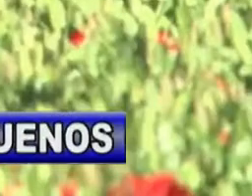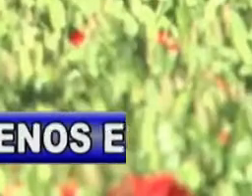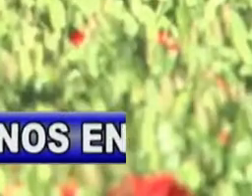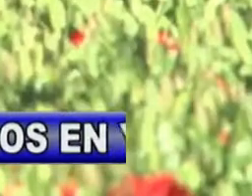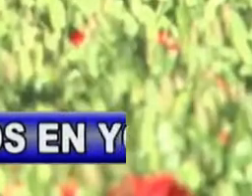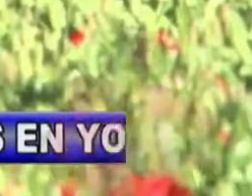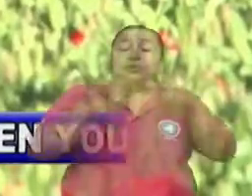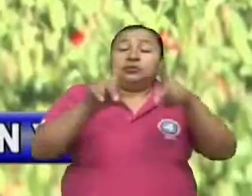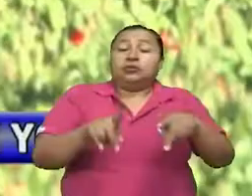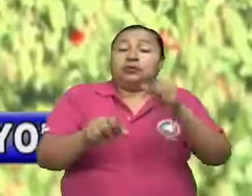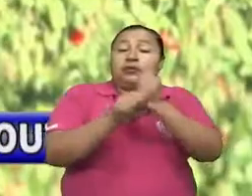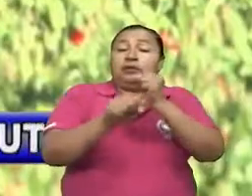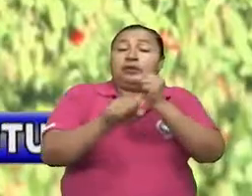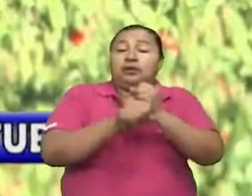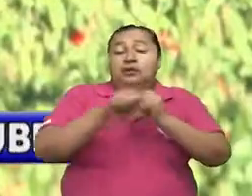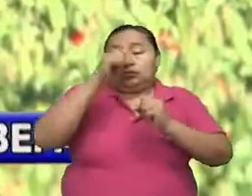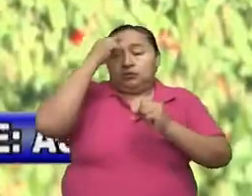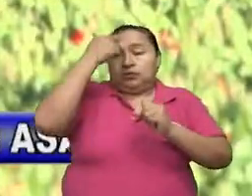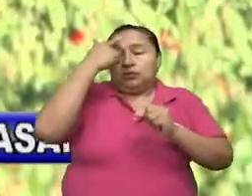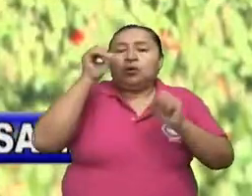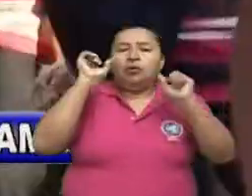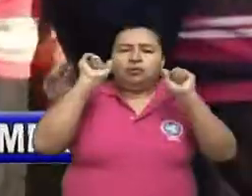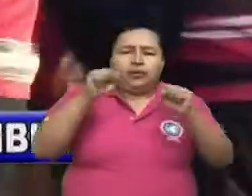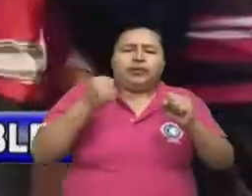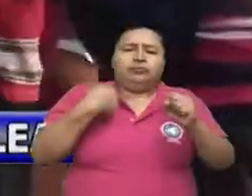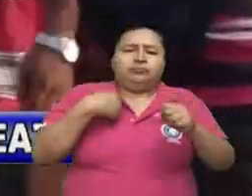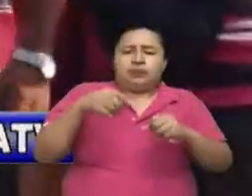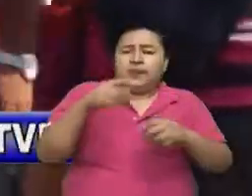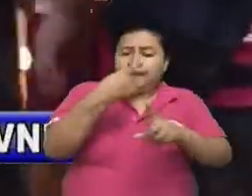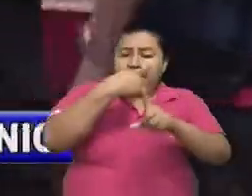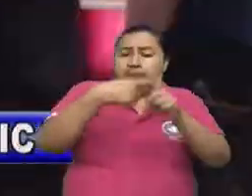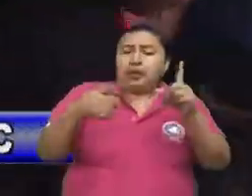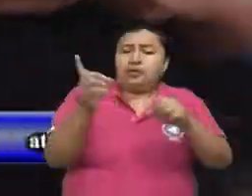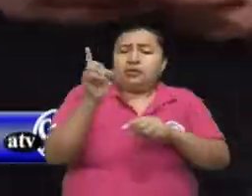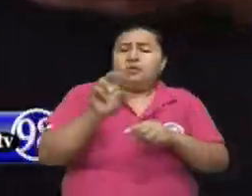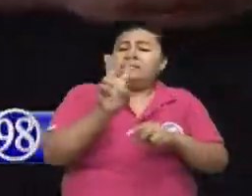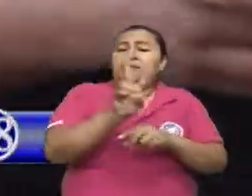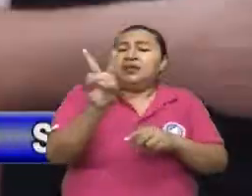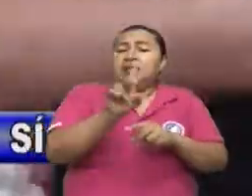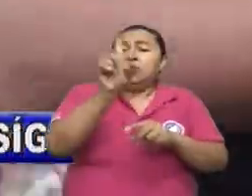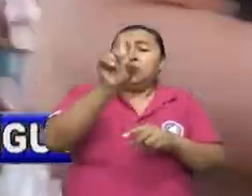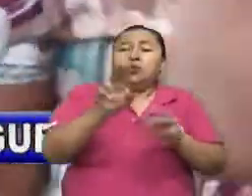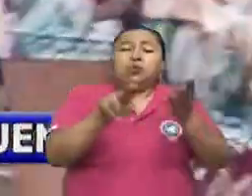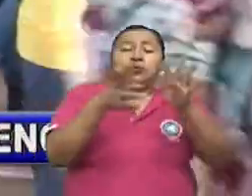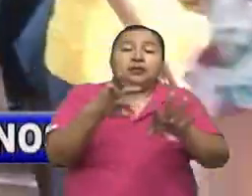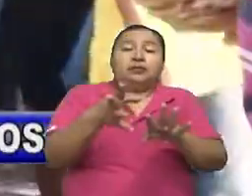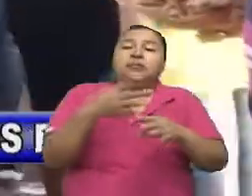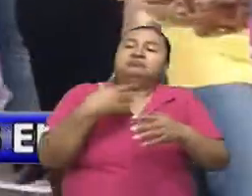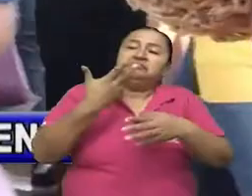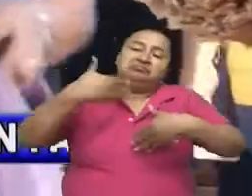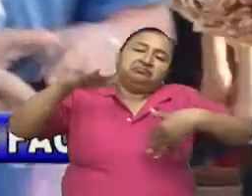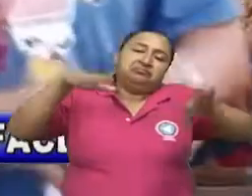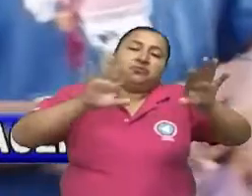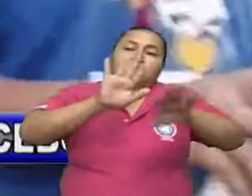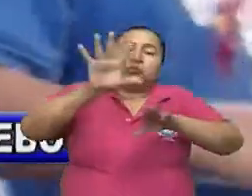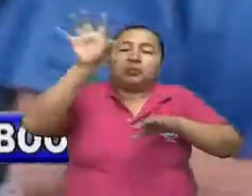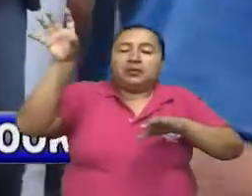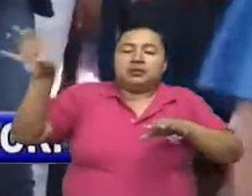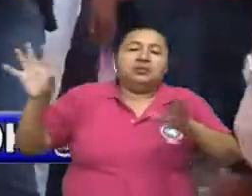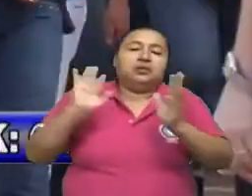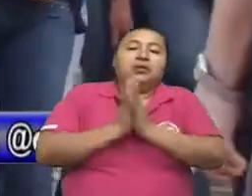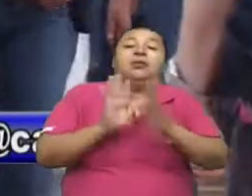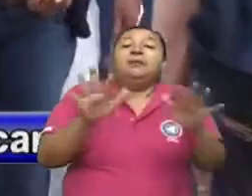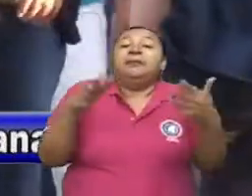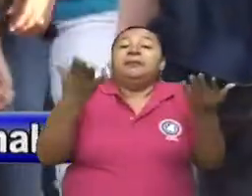Los trabajadores del Estado podrán desplazarse desde el mediodía de este viernes 1 de noviembre a sus departamentos de origen